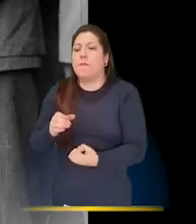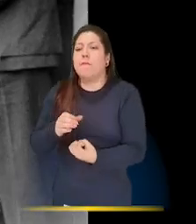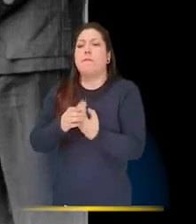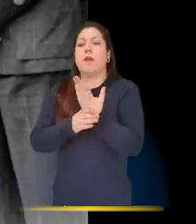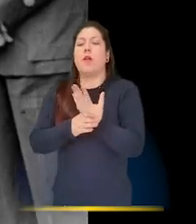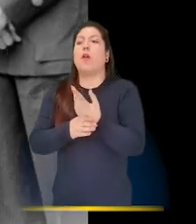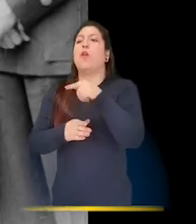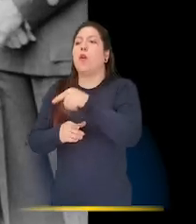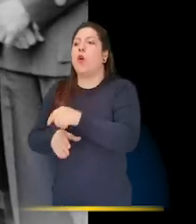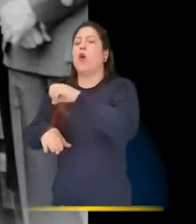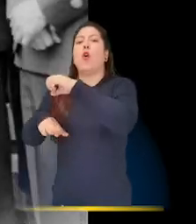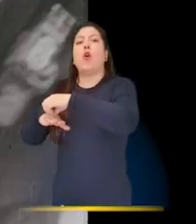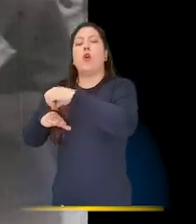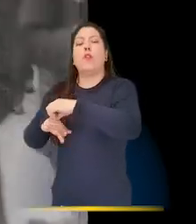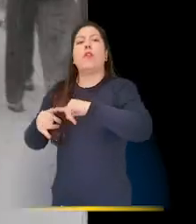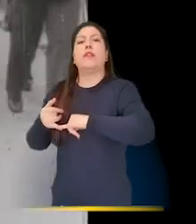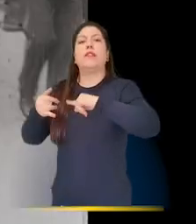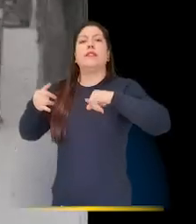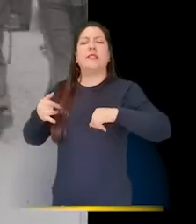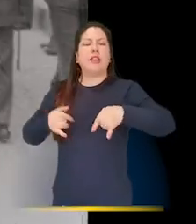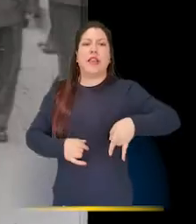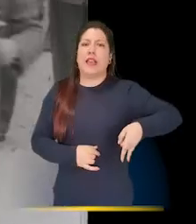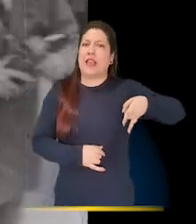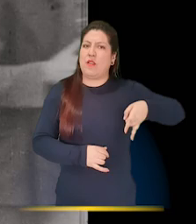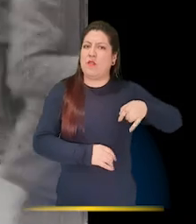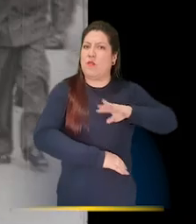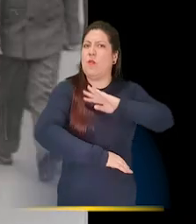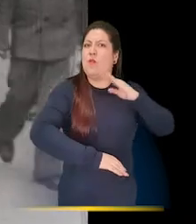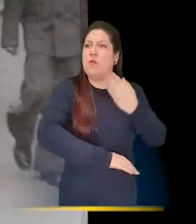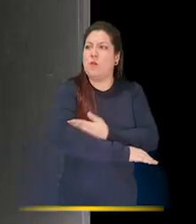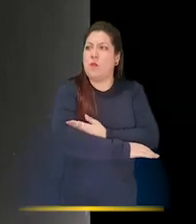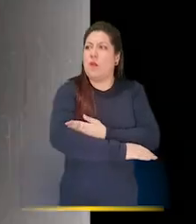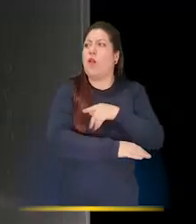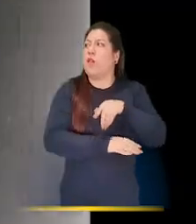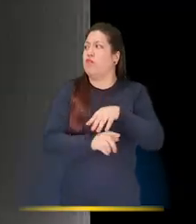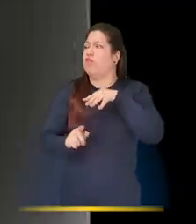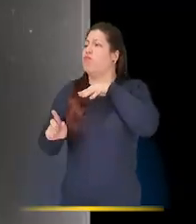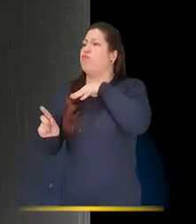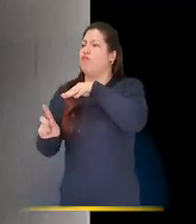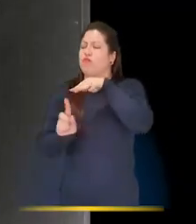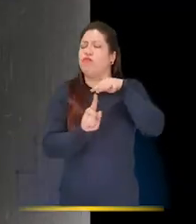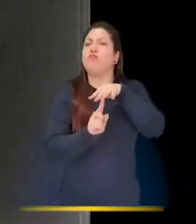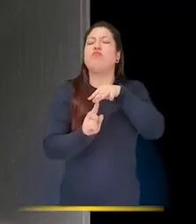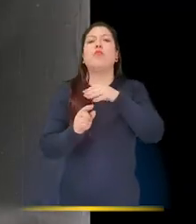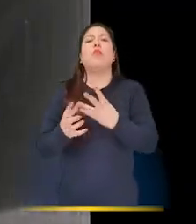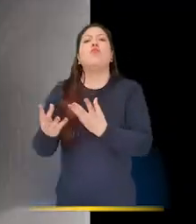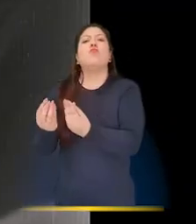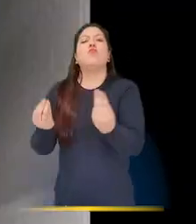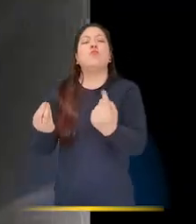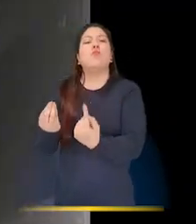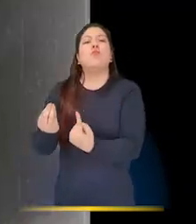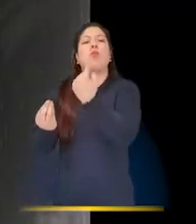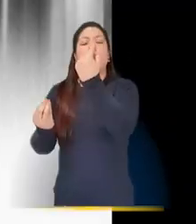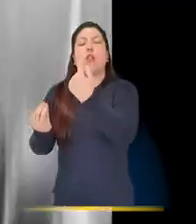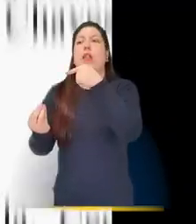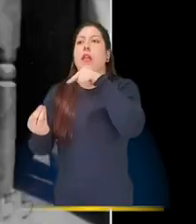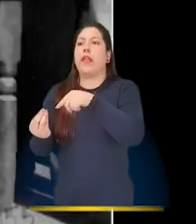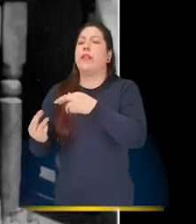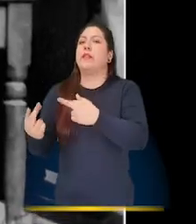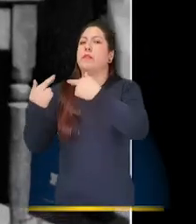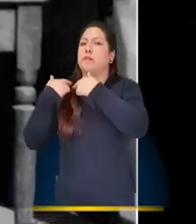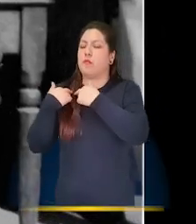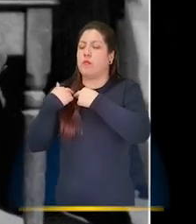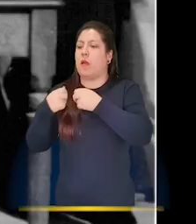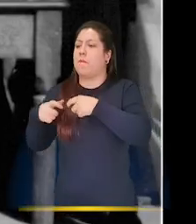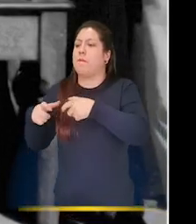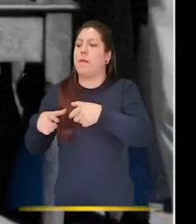hizo necesaria la creación de una organización independiente del Poder Ejecutivo y ajena a las influencias de los partidos políticos, que se encargara